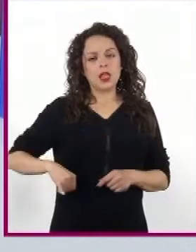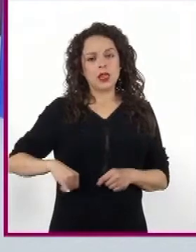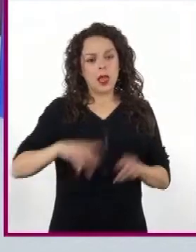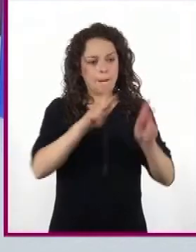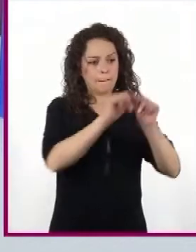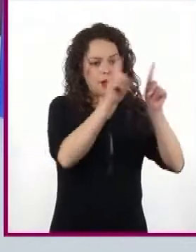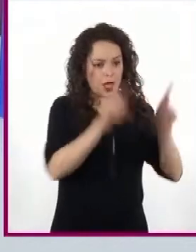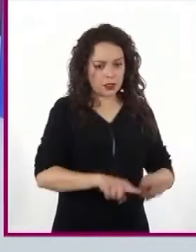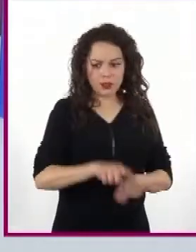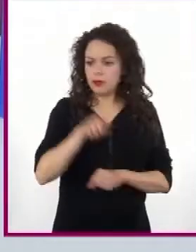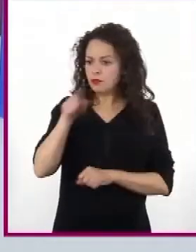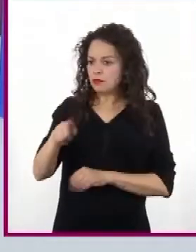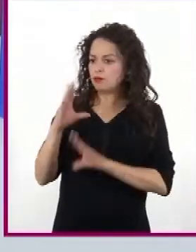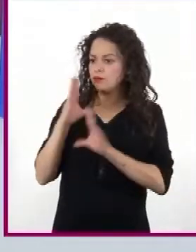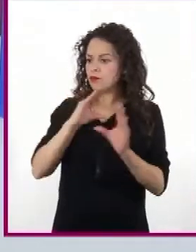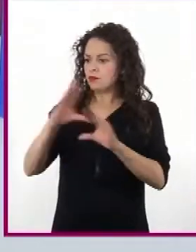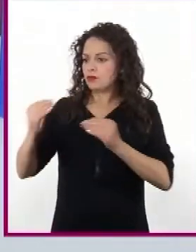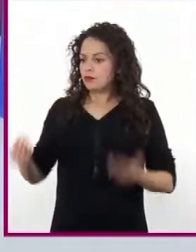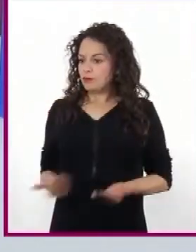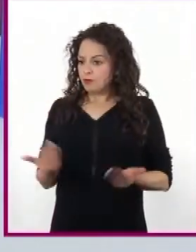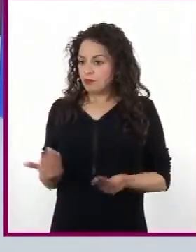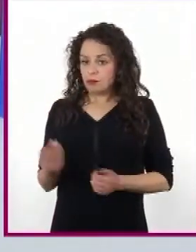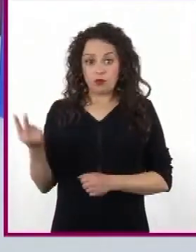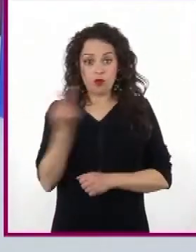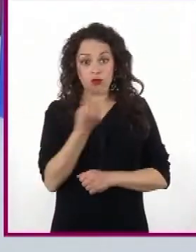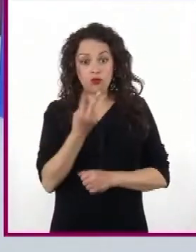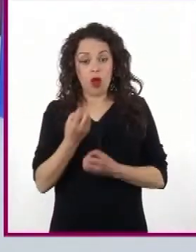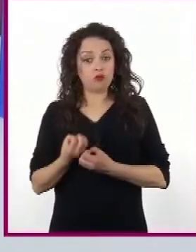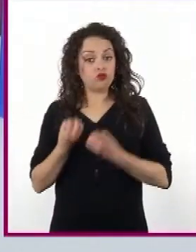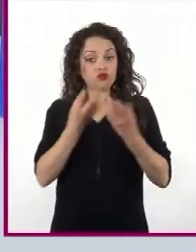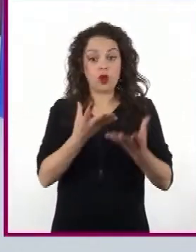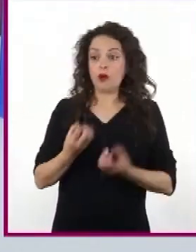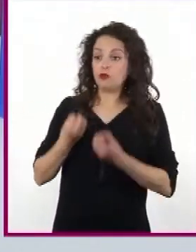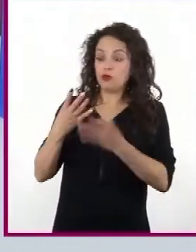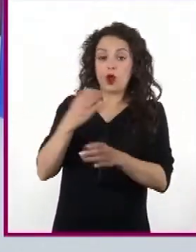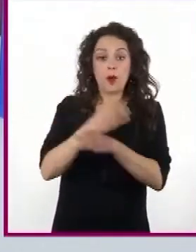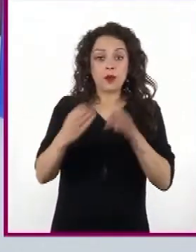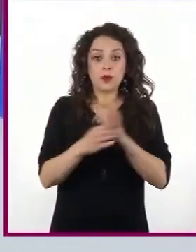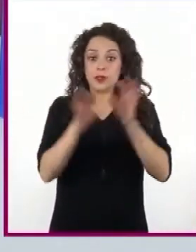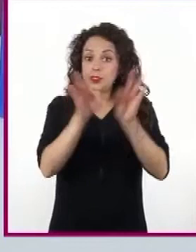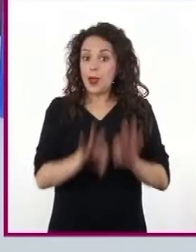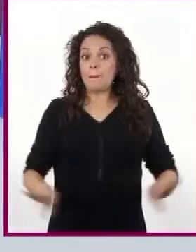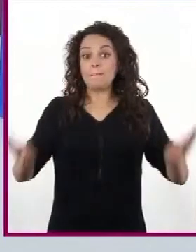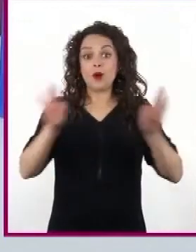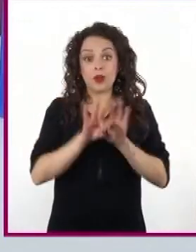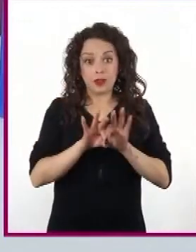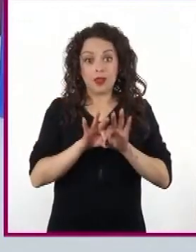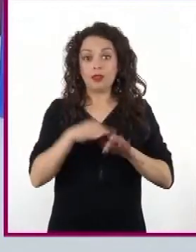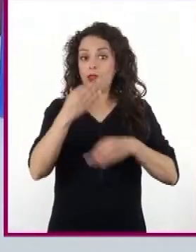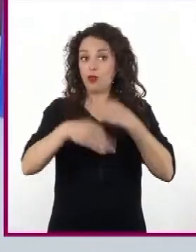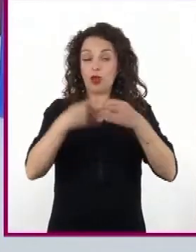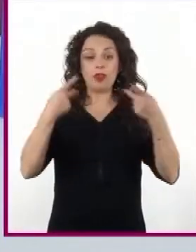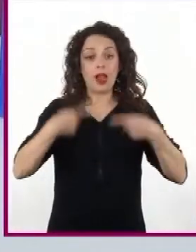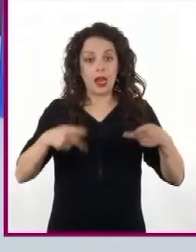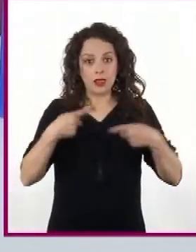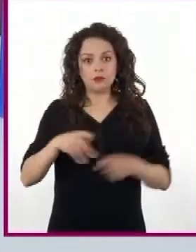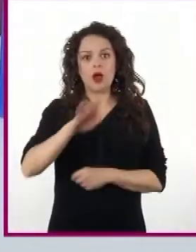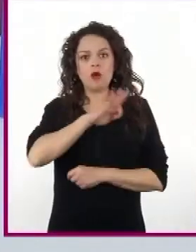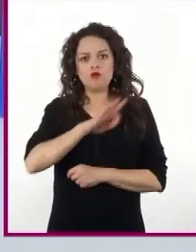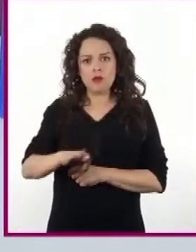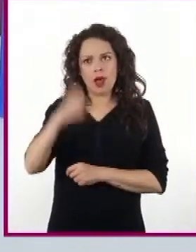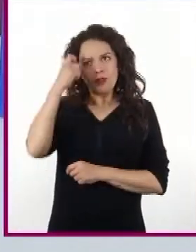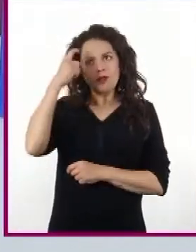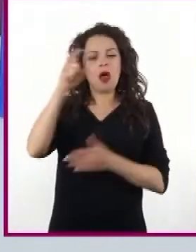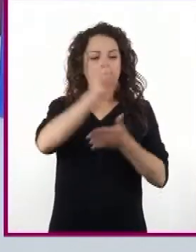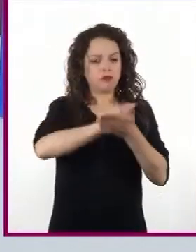coreógrafa. Ambos, en su campo, aportaron algo valioso a la humanidad y de los cuales podríamos realizar textos biográficos.